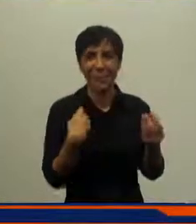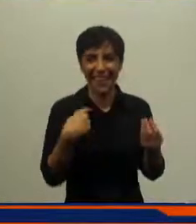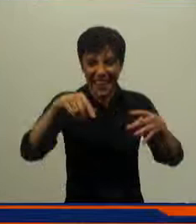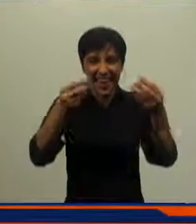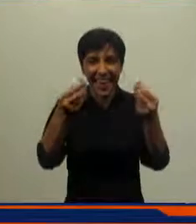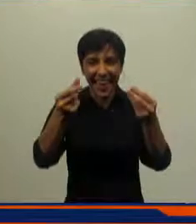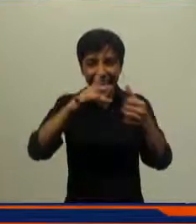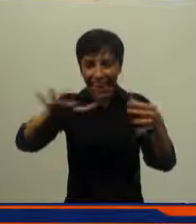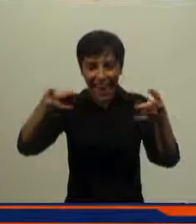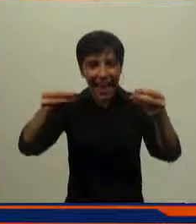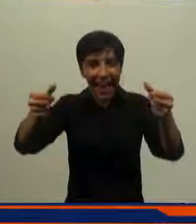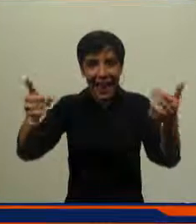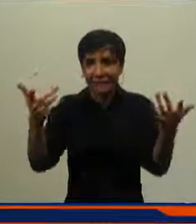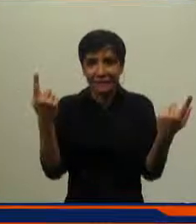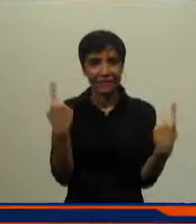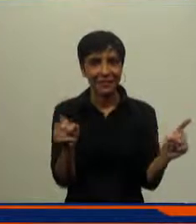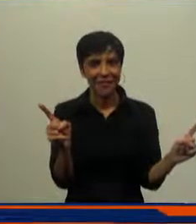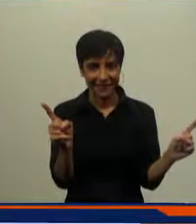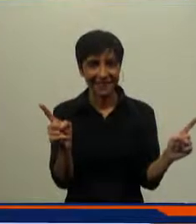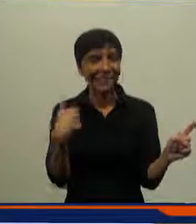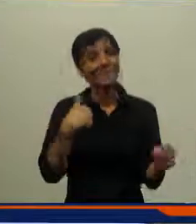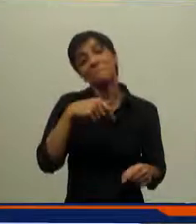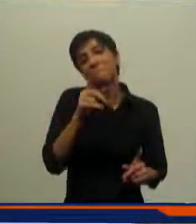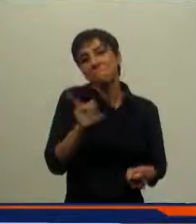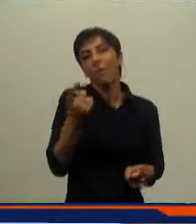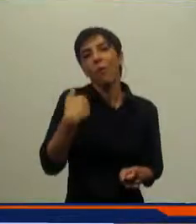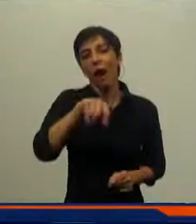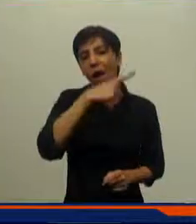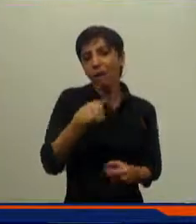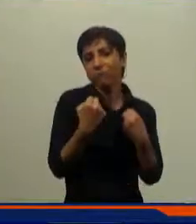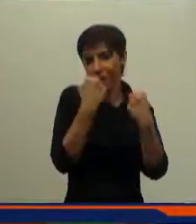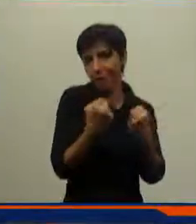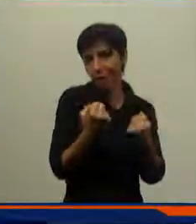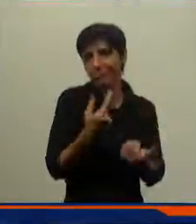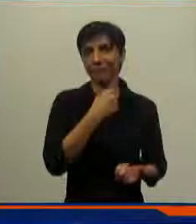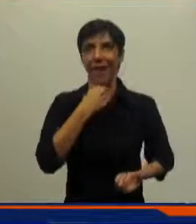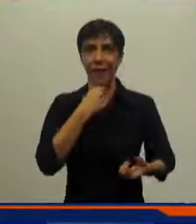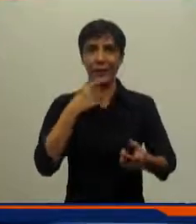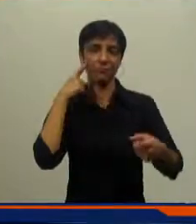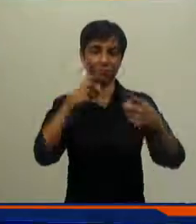jugamos nunca, y tratar de hacer el mejor papel que se pueda, pero tratar de traer una medalla.